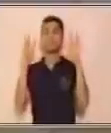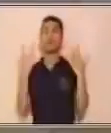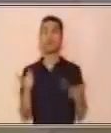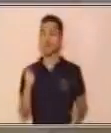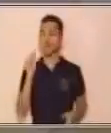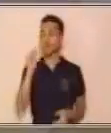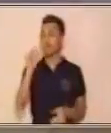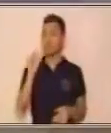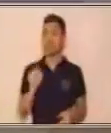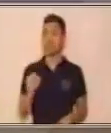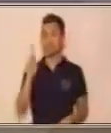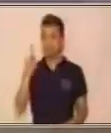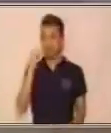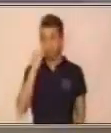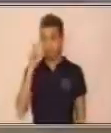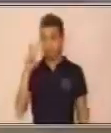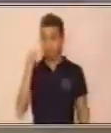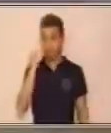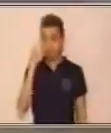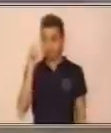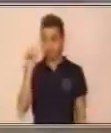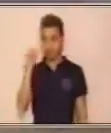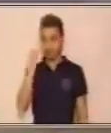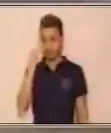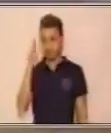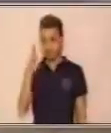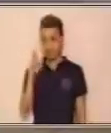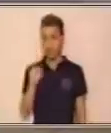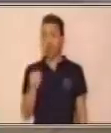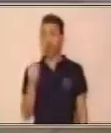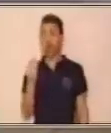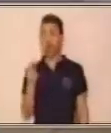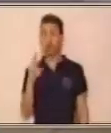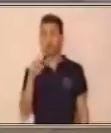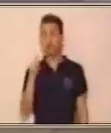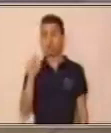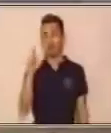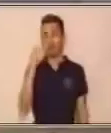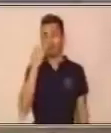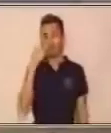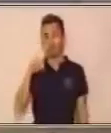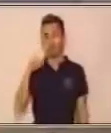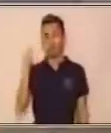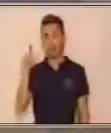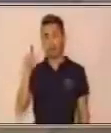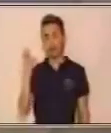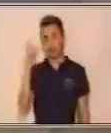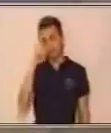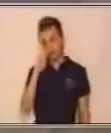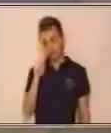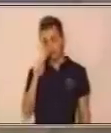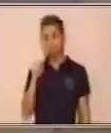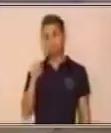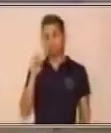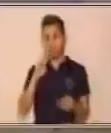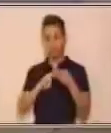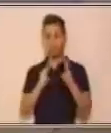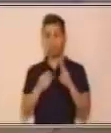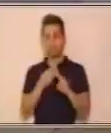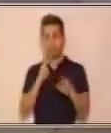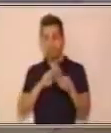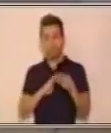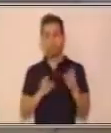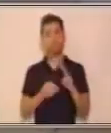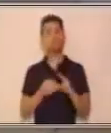División de números racionales del área de matemáticas para primer grado básico. Si en casa hay alguna persona